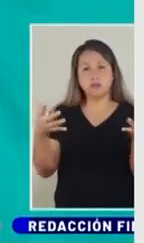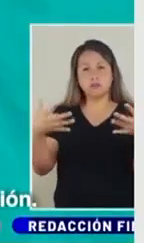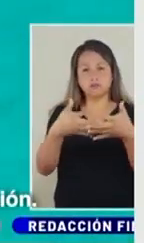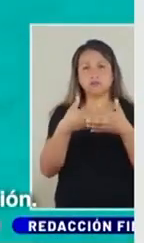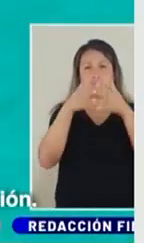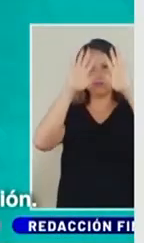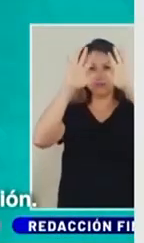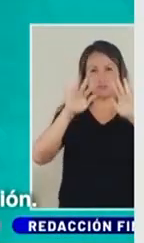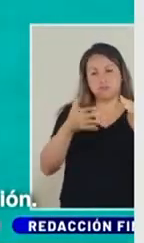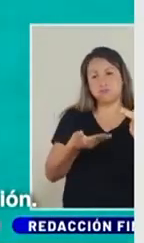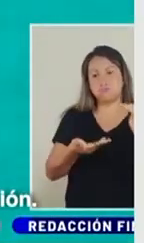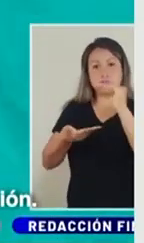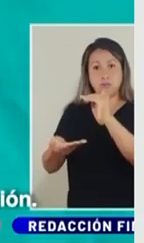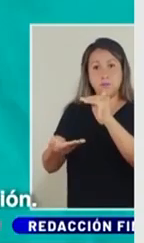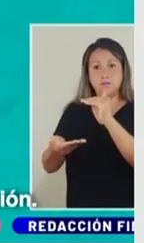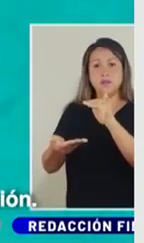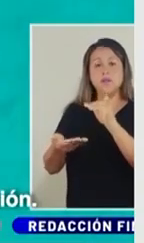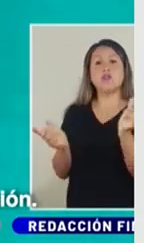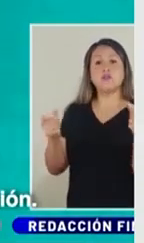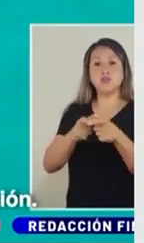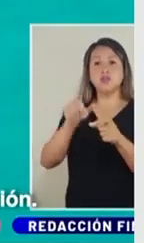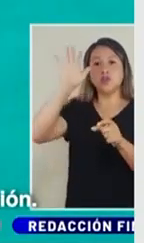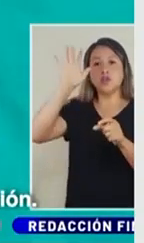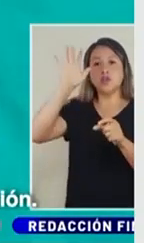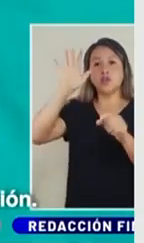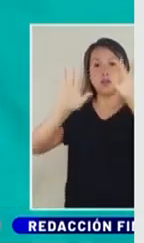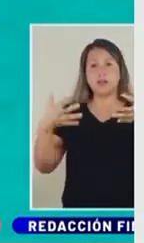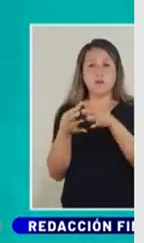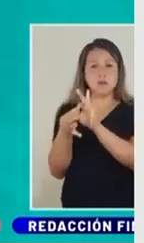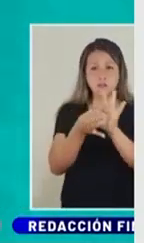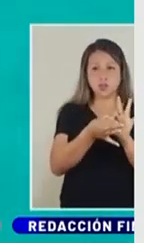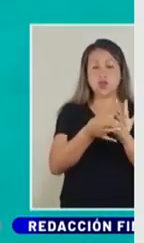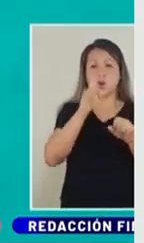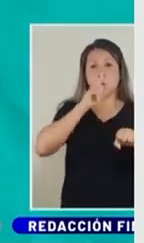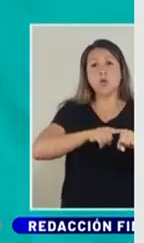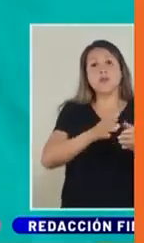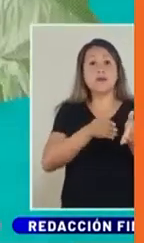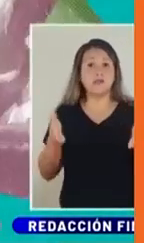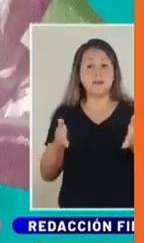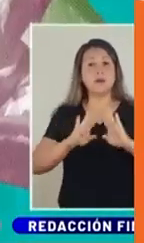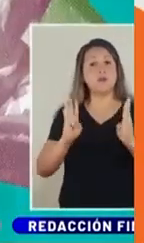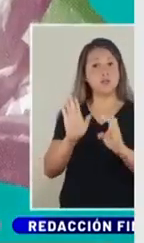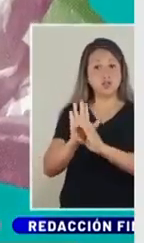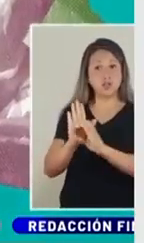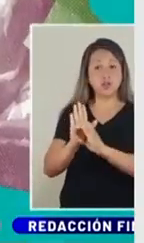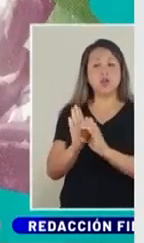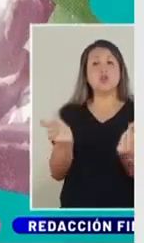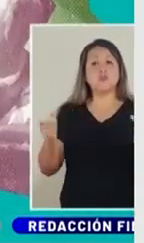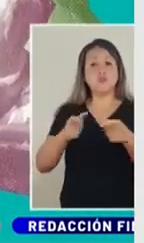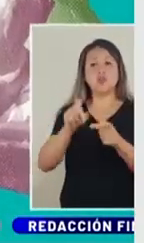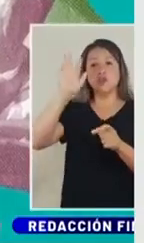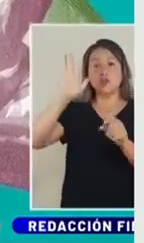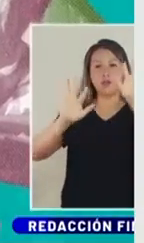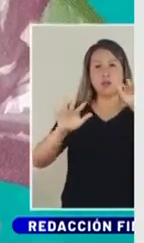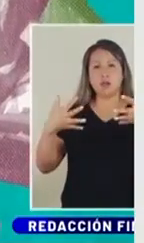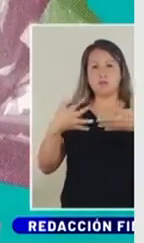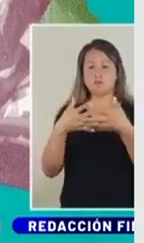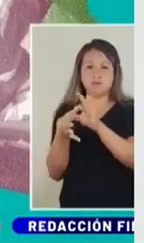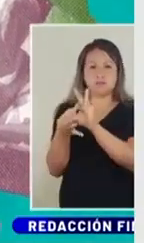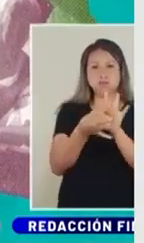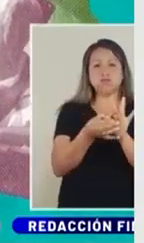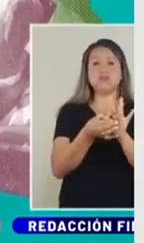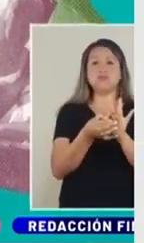por cierto que no. O sea, a mi juicio se ha caricaturizado de alguna manera por desconocimiento, ¿ah? Como que se ha entendido, por ejemplo, a mí me dijo una señora